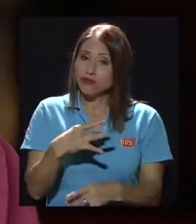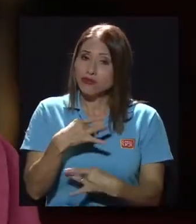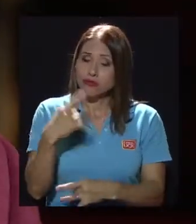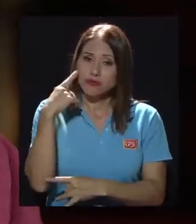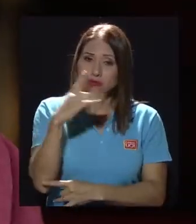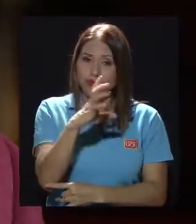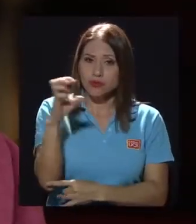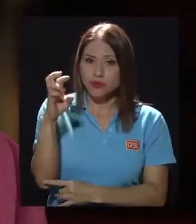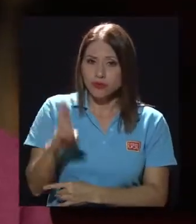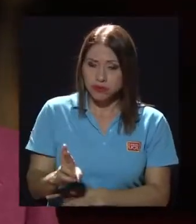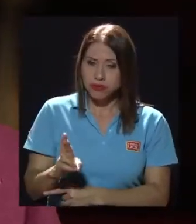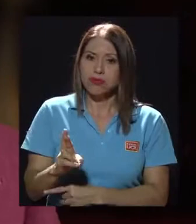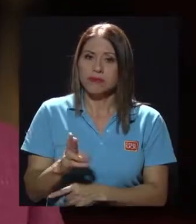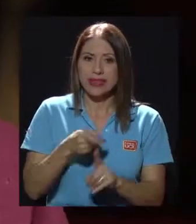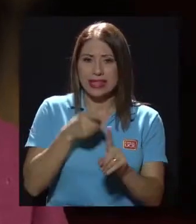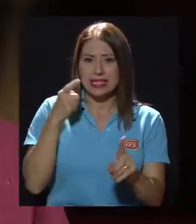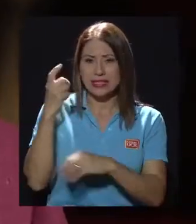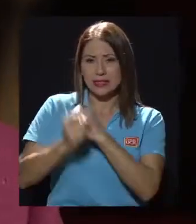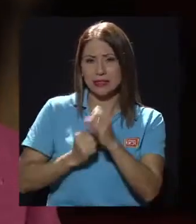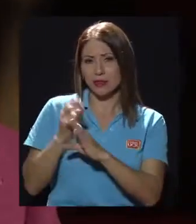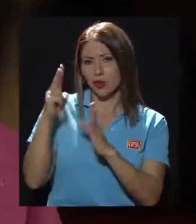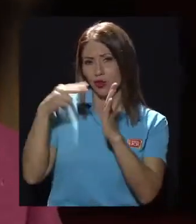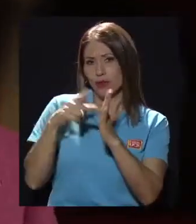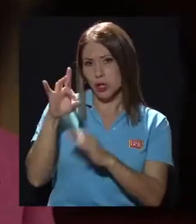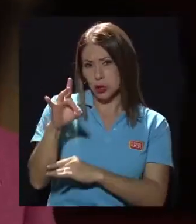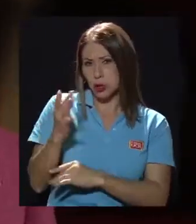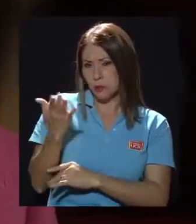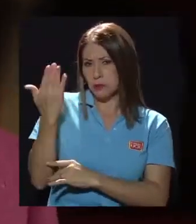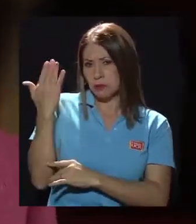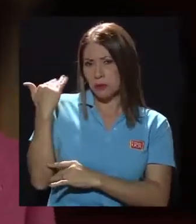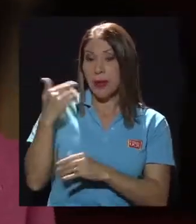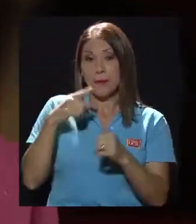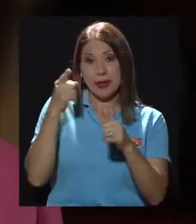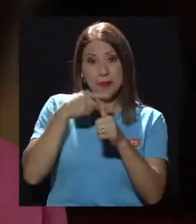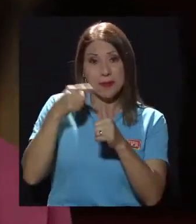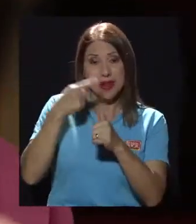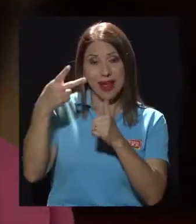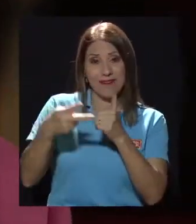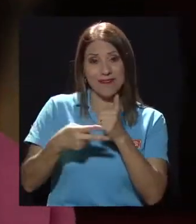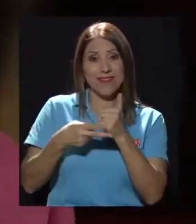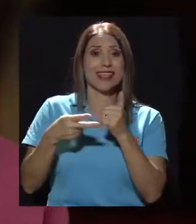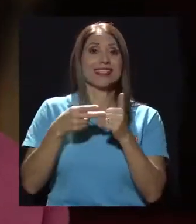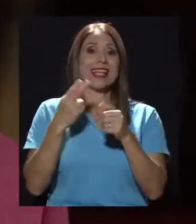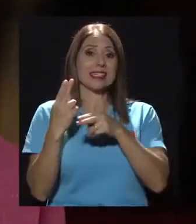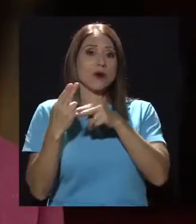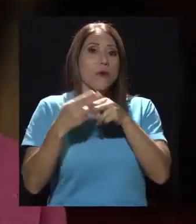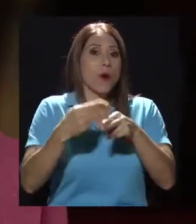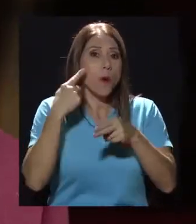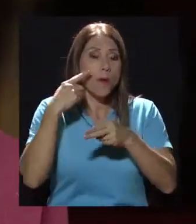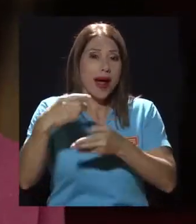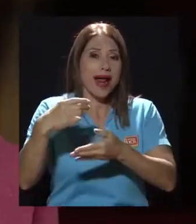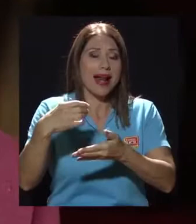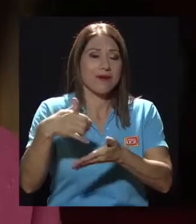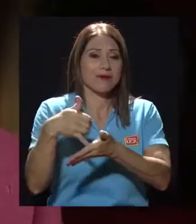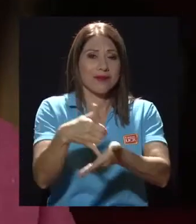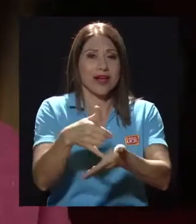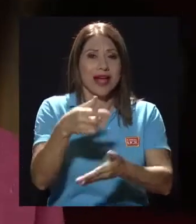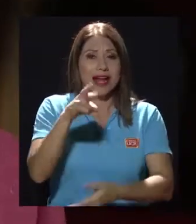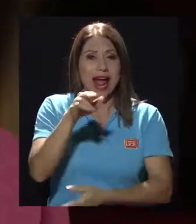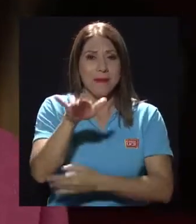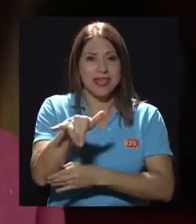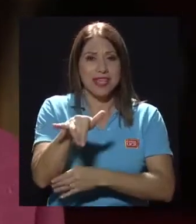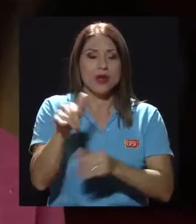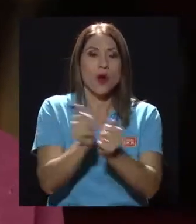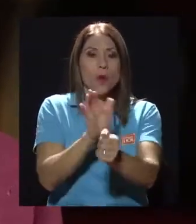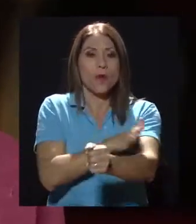Rica, desde el 2008, que fue cuando fue la primera nominación al Grammy, en música clásica, que en el caso mío fue de